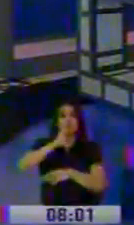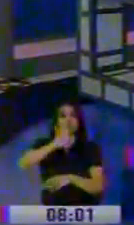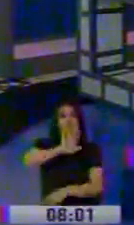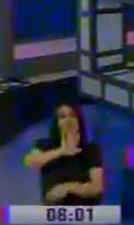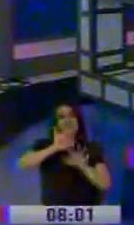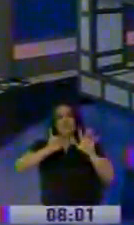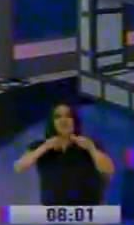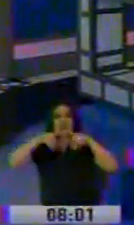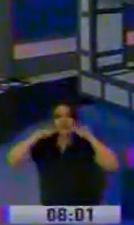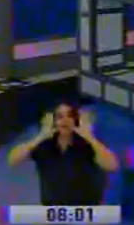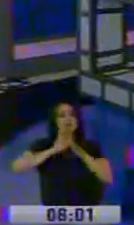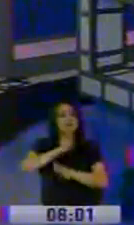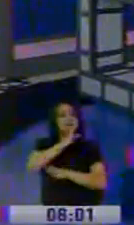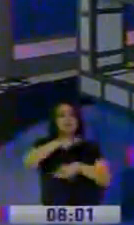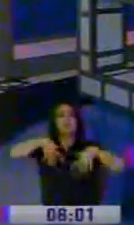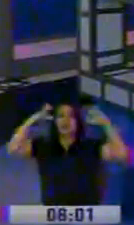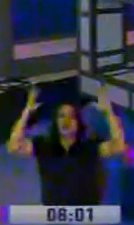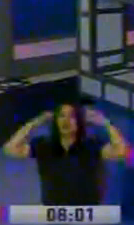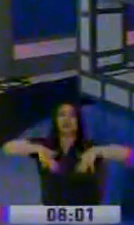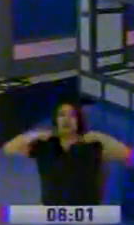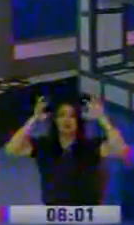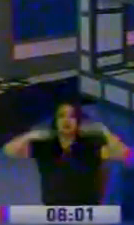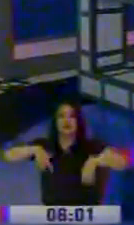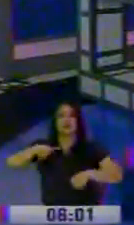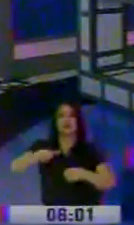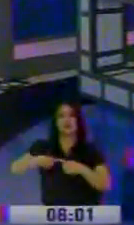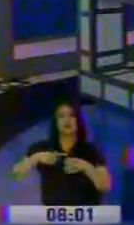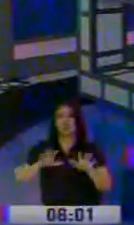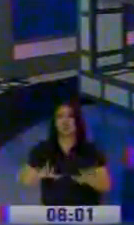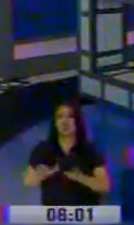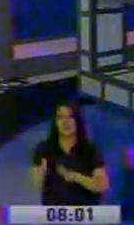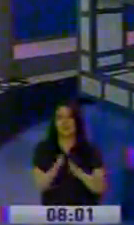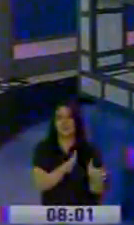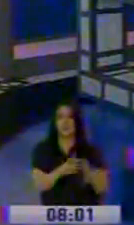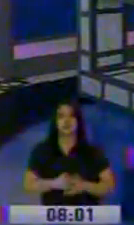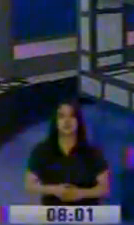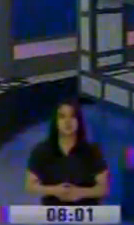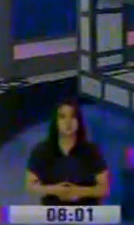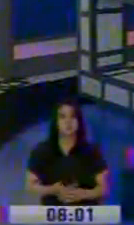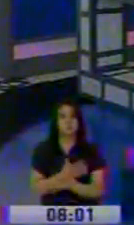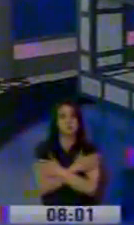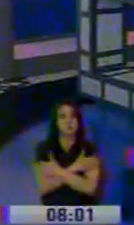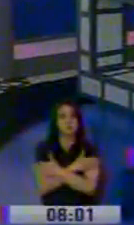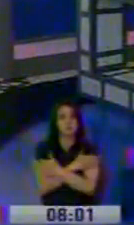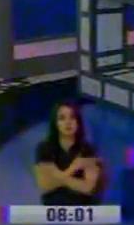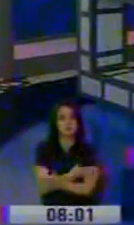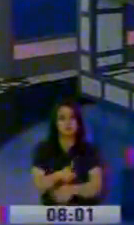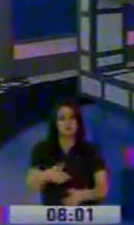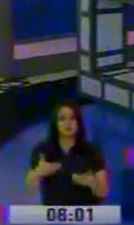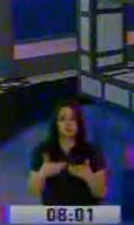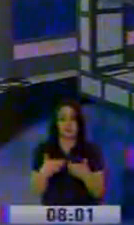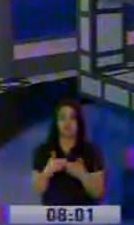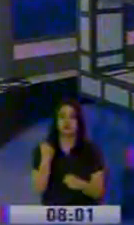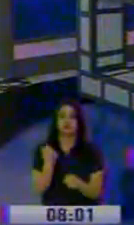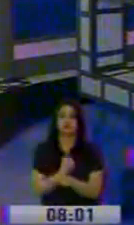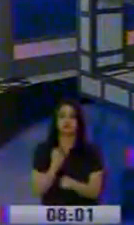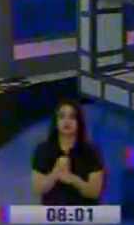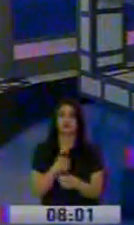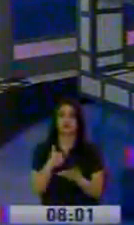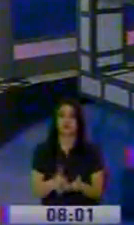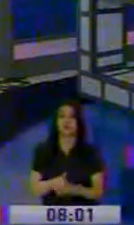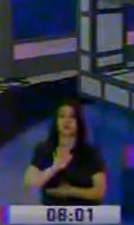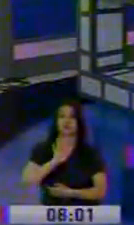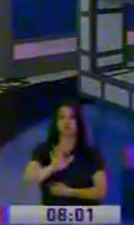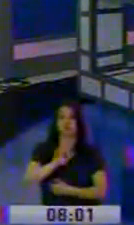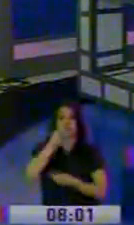esas fechas aguacerón en Quito. Sí, así mismo es. Así que, vecinos, nuestro abrazo grande de este equipo de trabajo en su beneficio. Le vamos